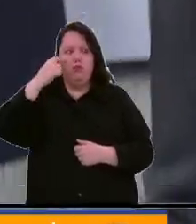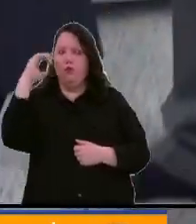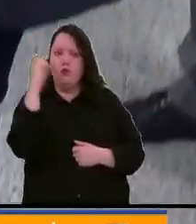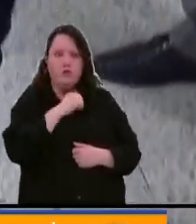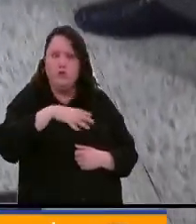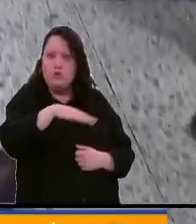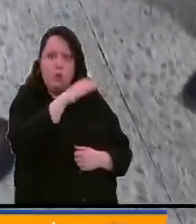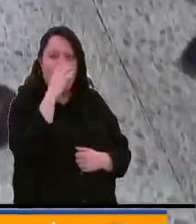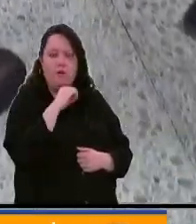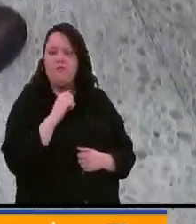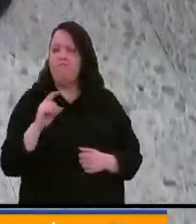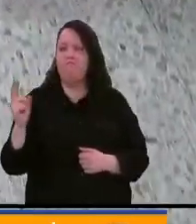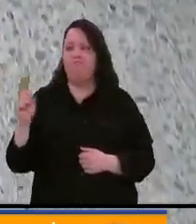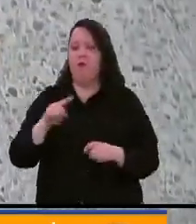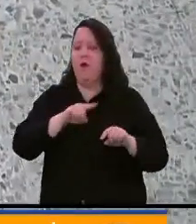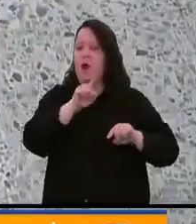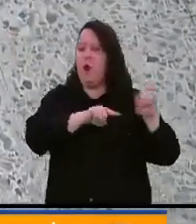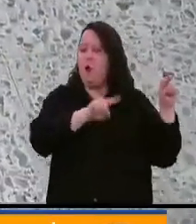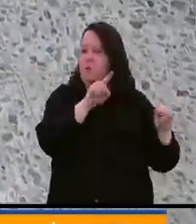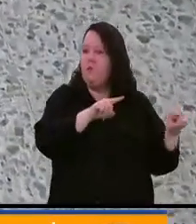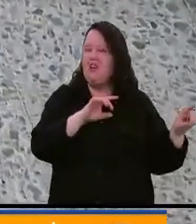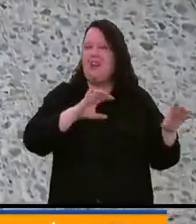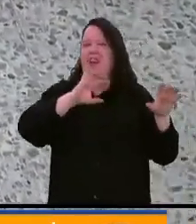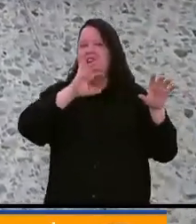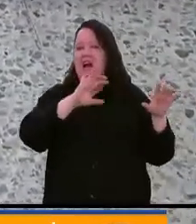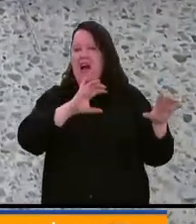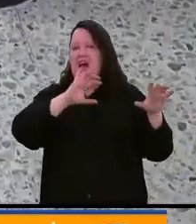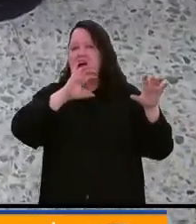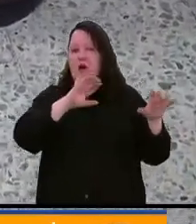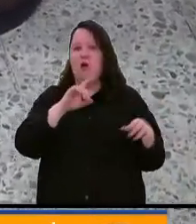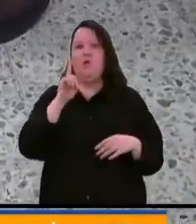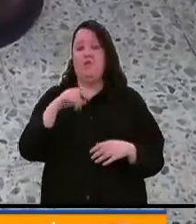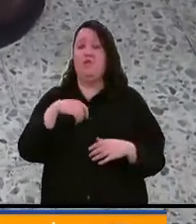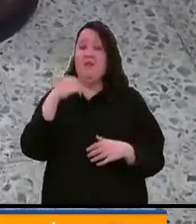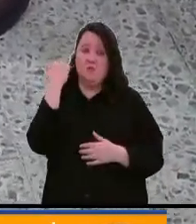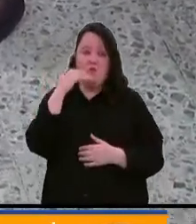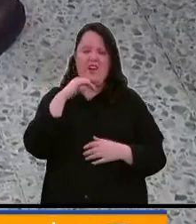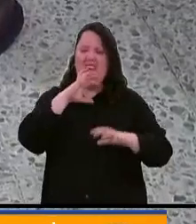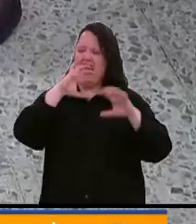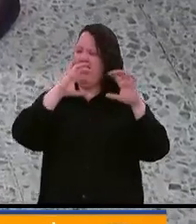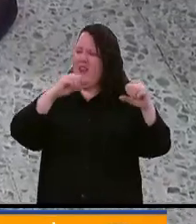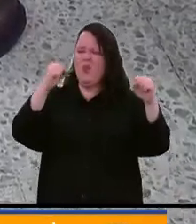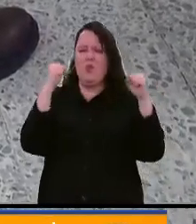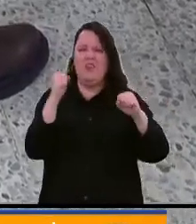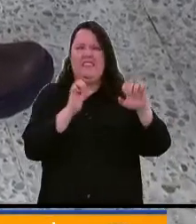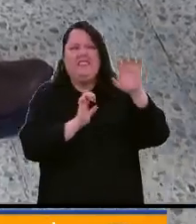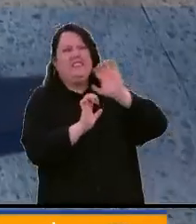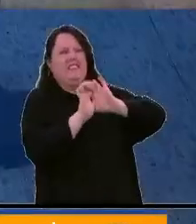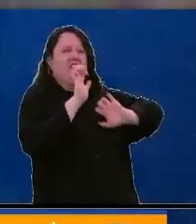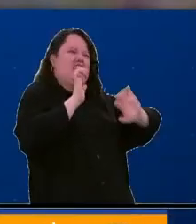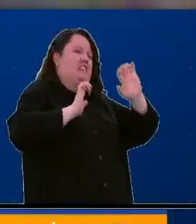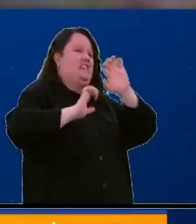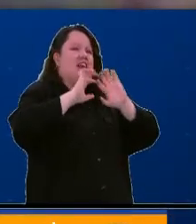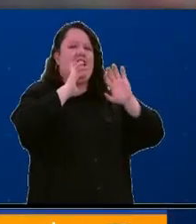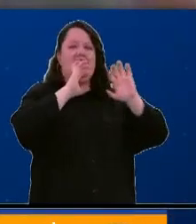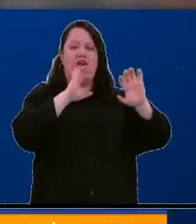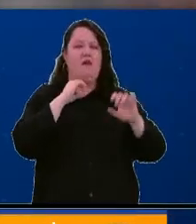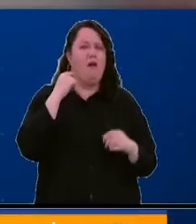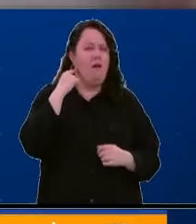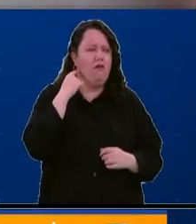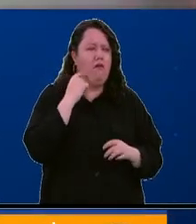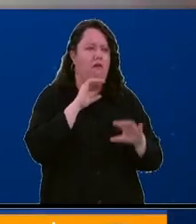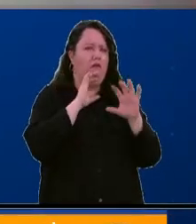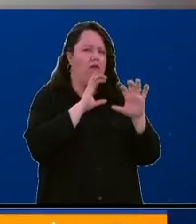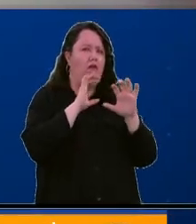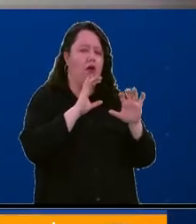No. Algunas personas escucharon los gritos porque ella intentaba desesperadamente defenderse. Escucharon los gritos,